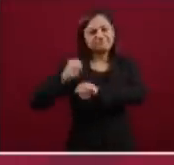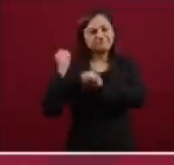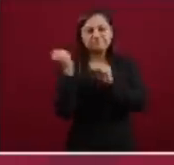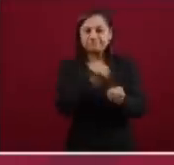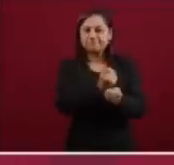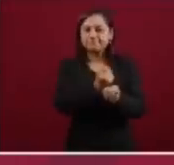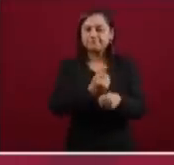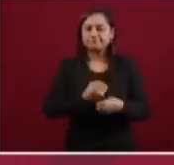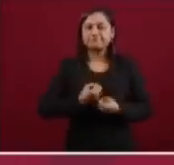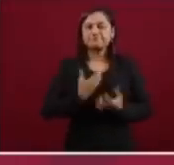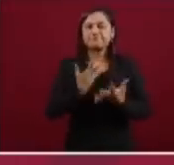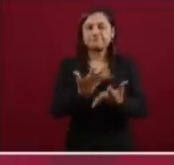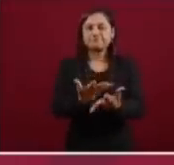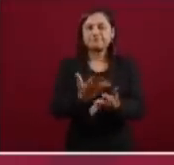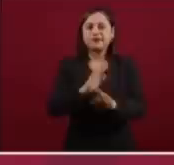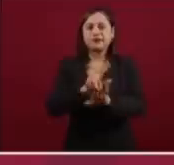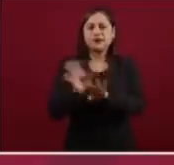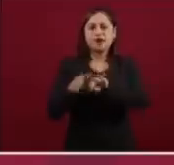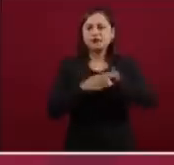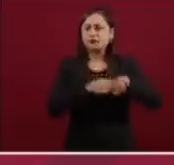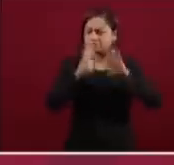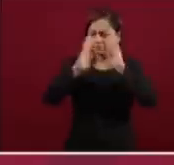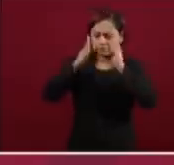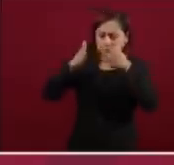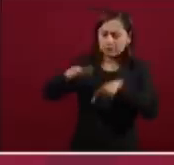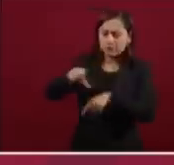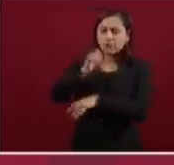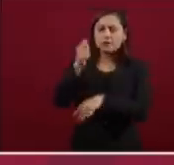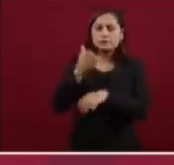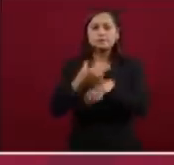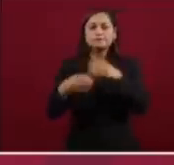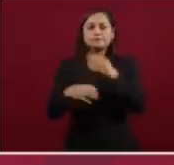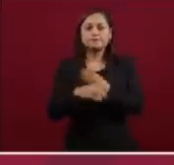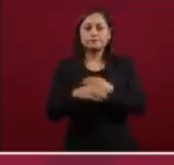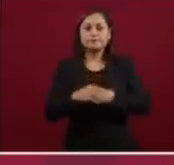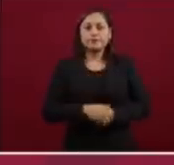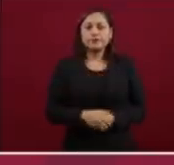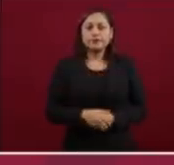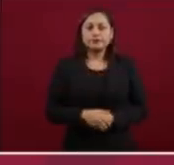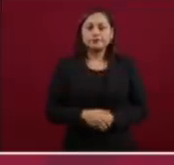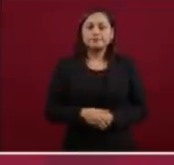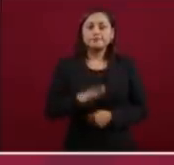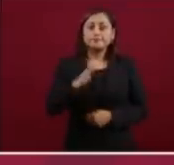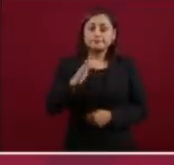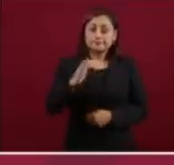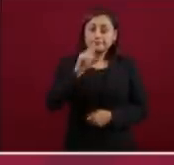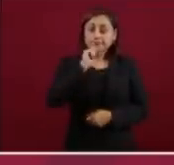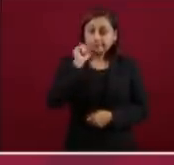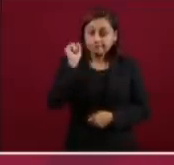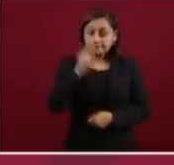estoy en otras cosas y no angustiarse